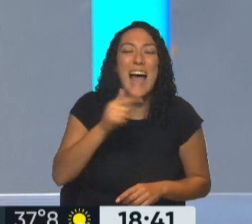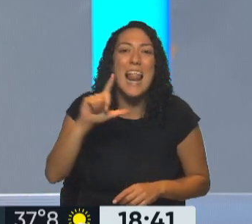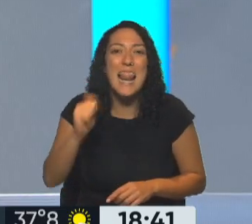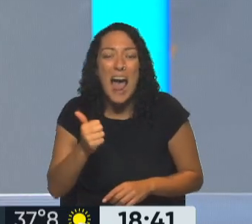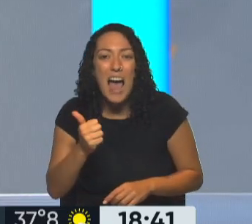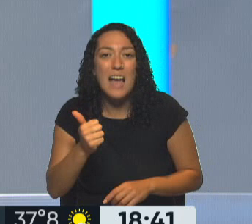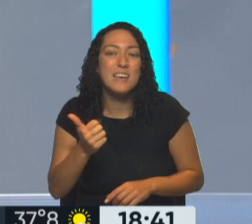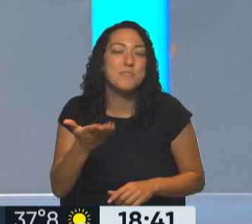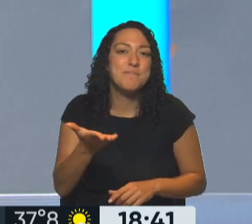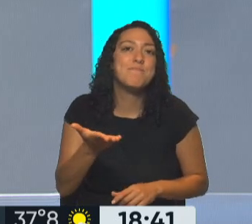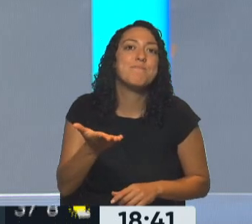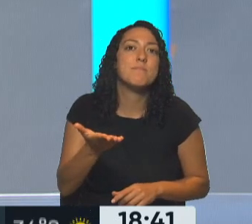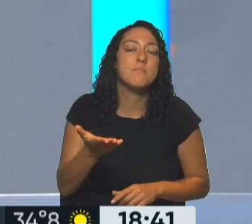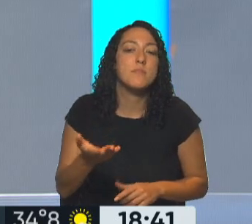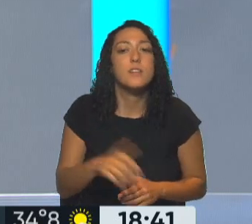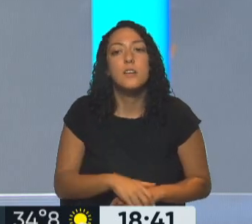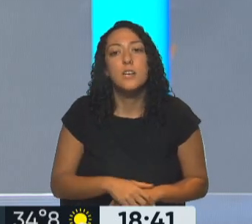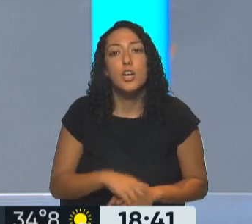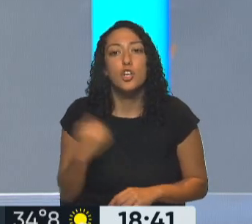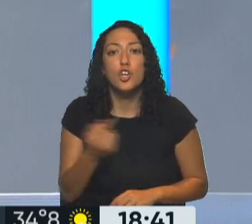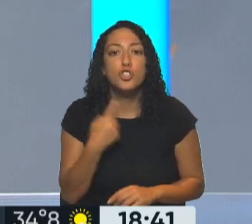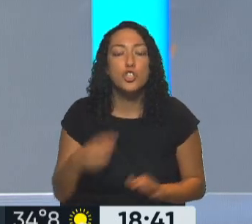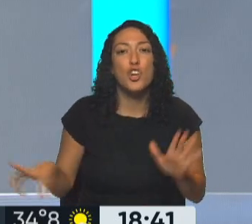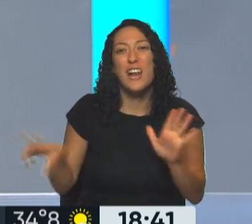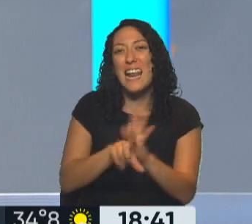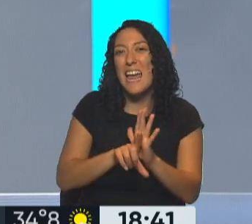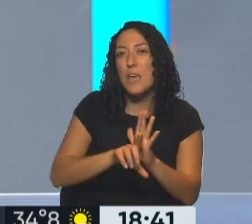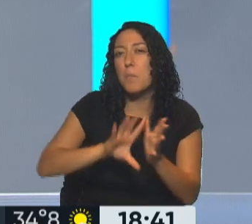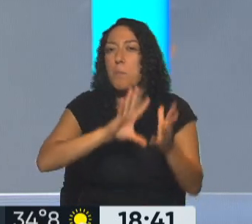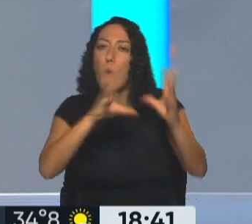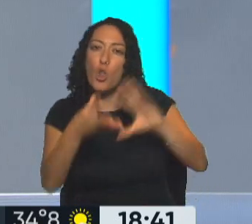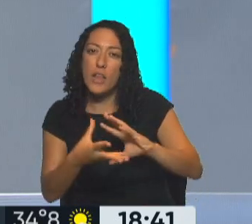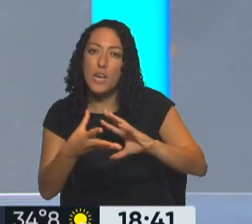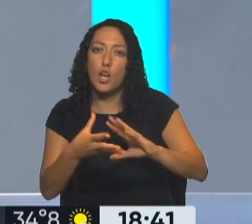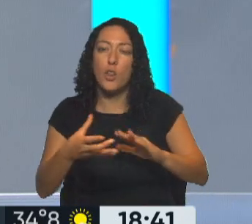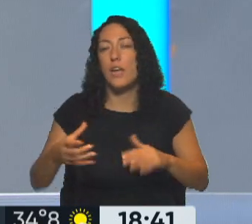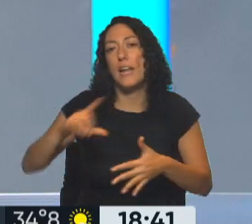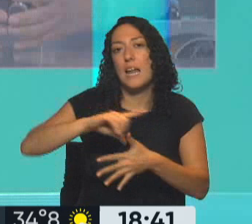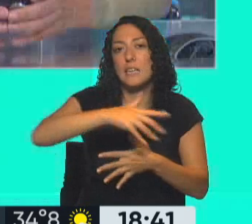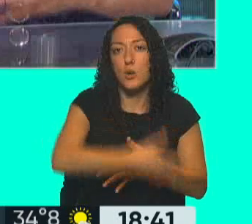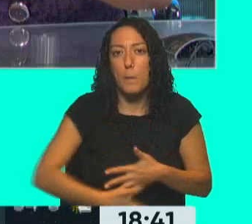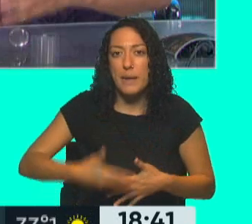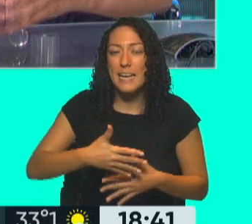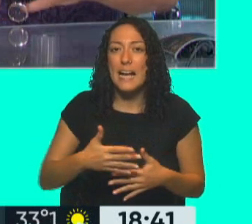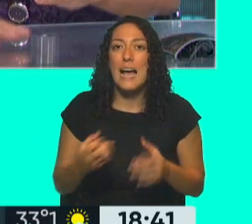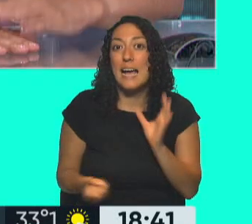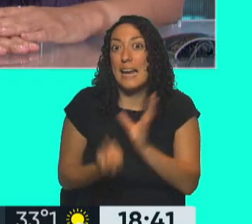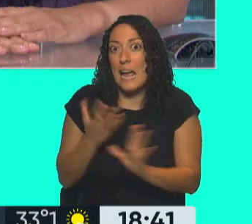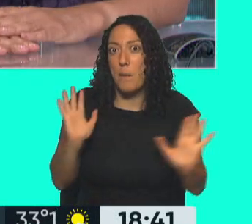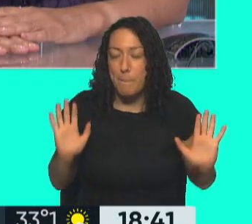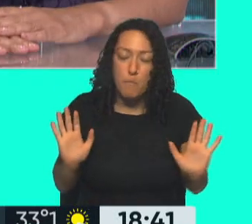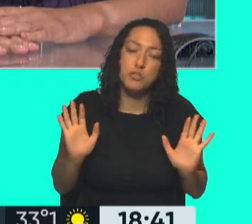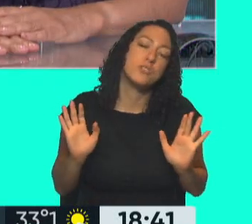en general la Nosotros hemos desarrollado una ley modelo para América Latina en donde decimos y acogemos